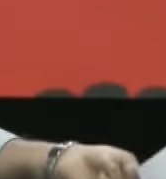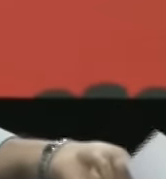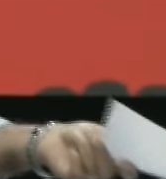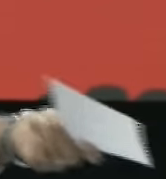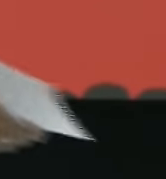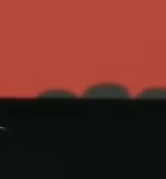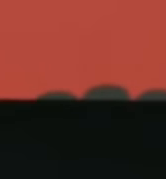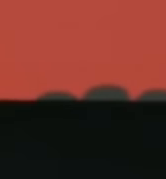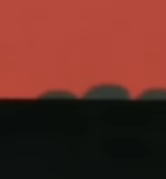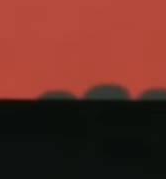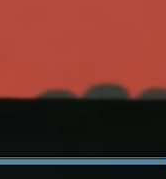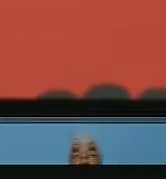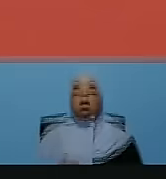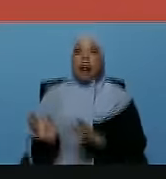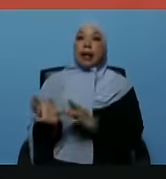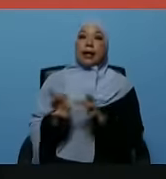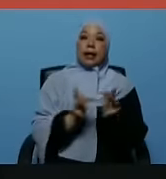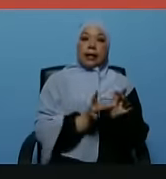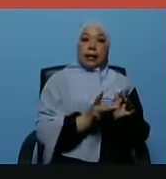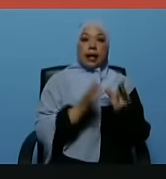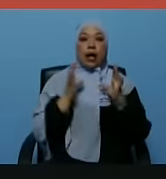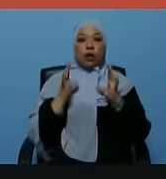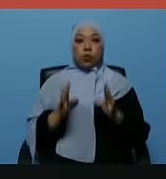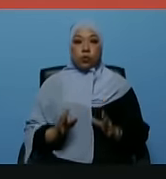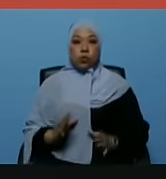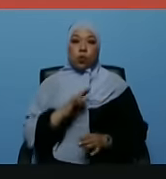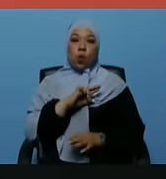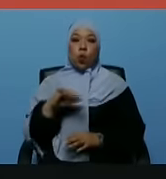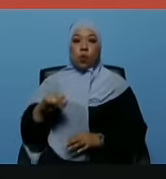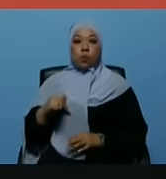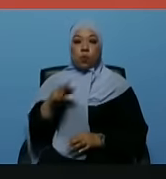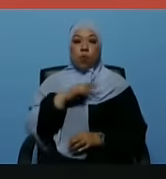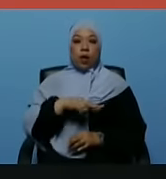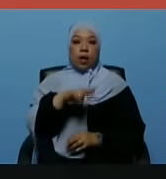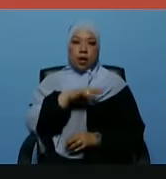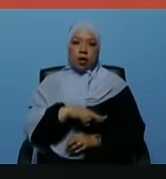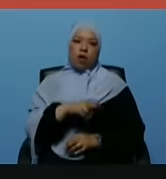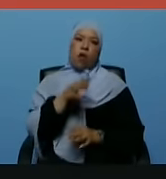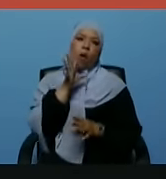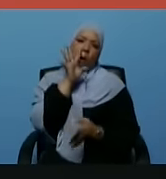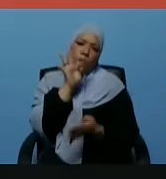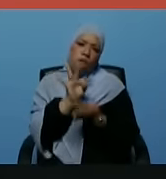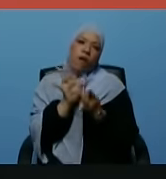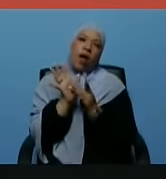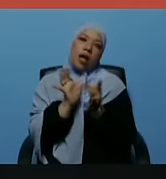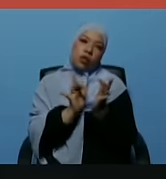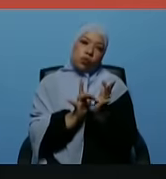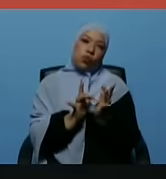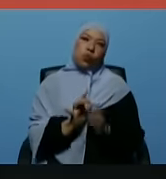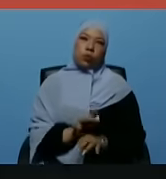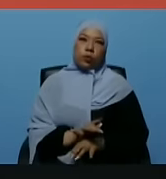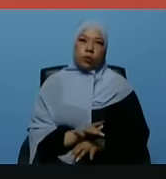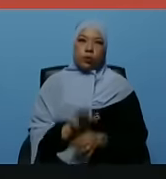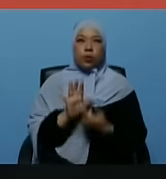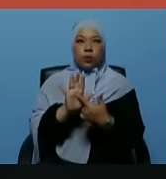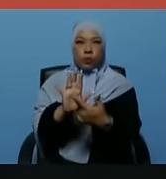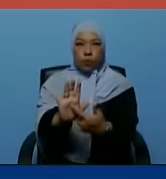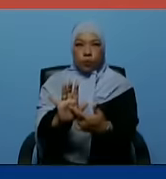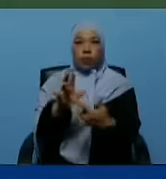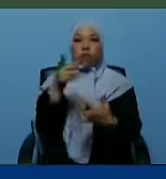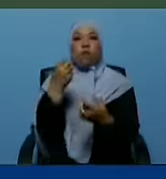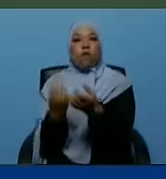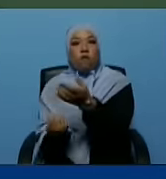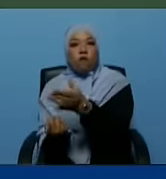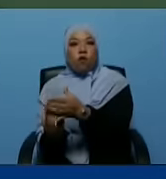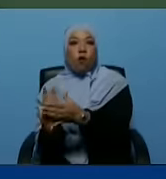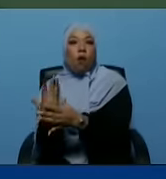cristianos aquí, cristianos de Cristo. Mira, Randall, me estabas mostrando el embalaje de rosas y